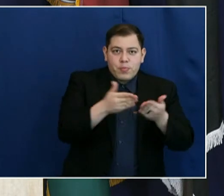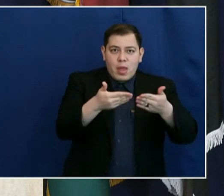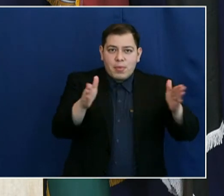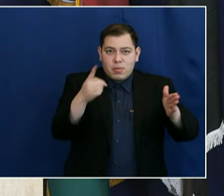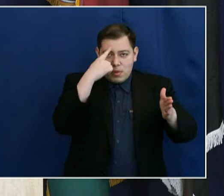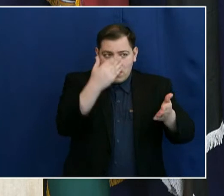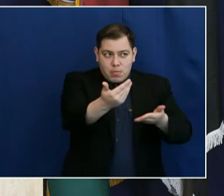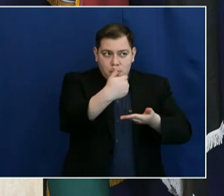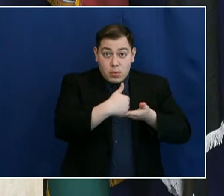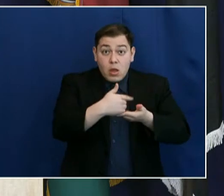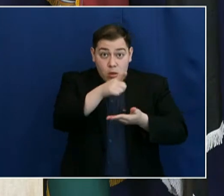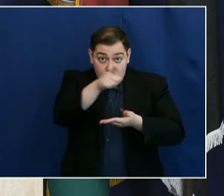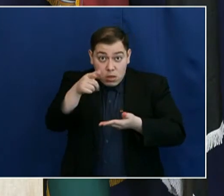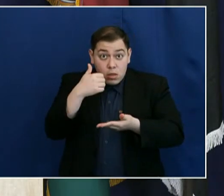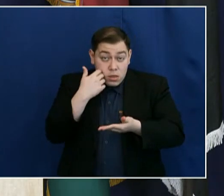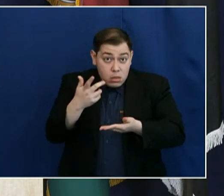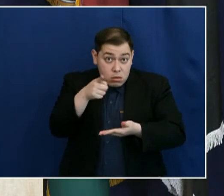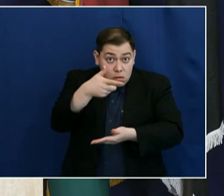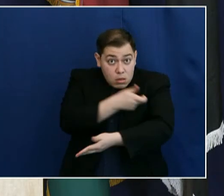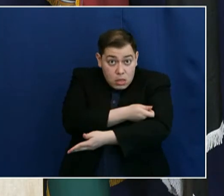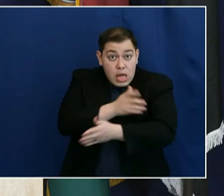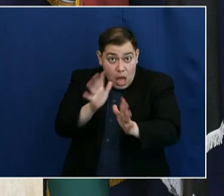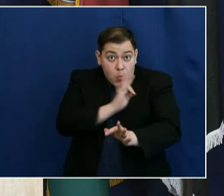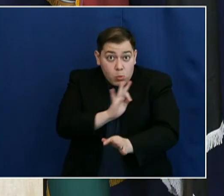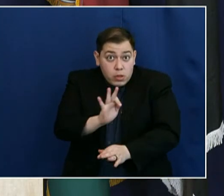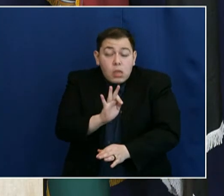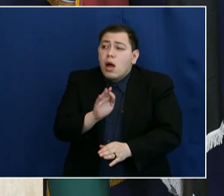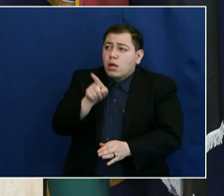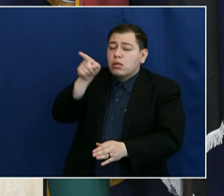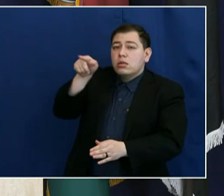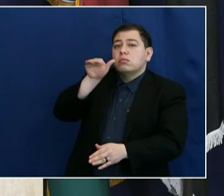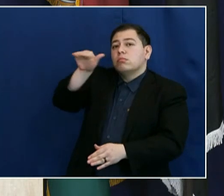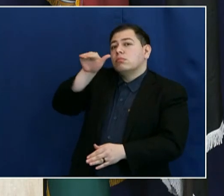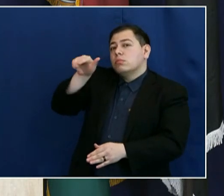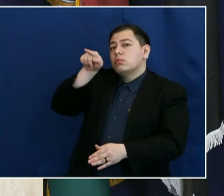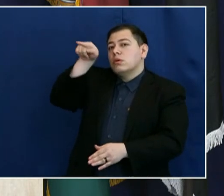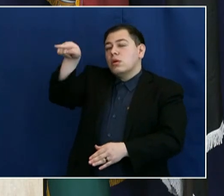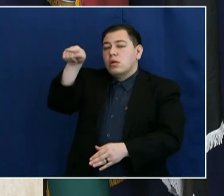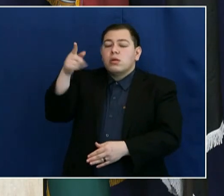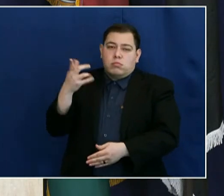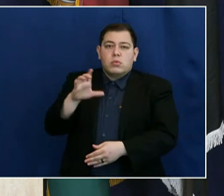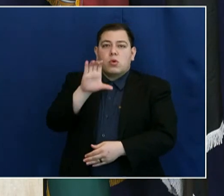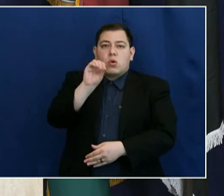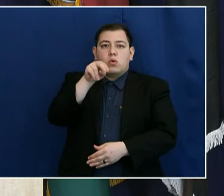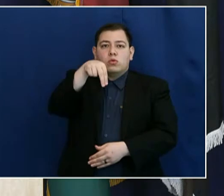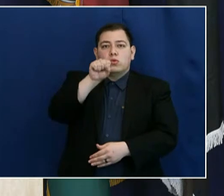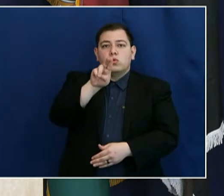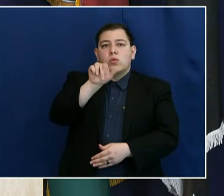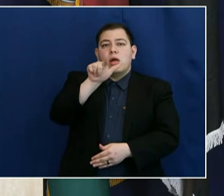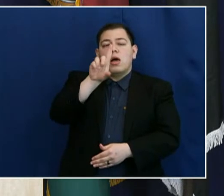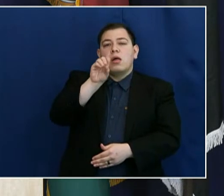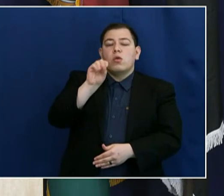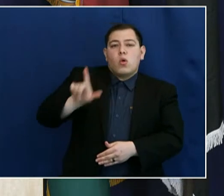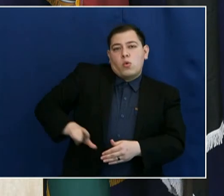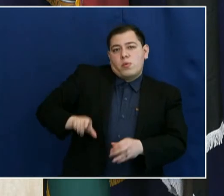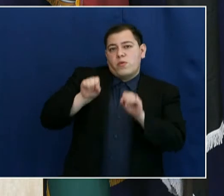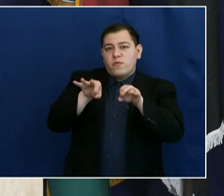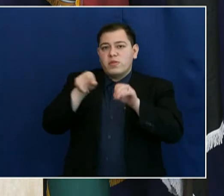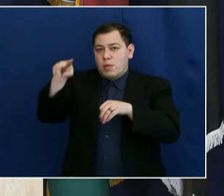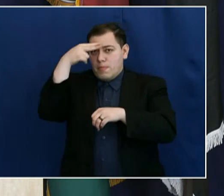vacuna, puede hacer su cita en el consulado para su vacuna sin importar su estatus migratorio. La cita la puede hacer a través de la